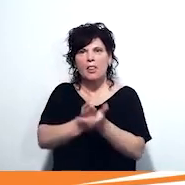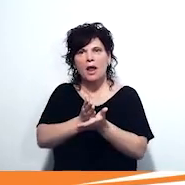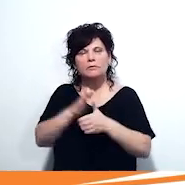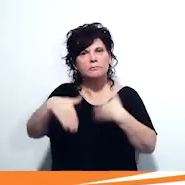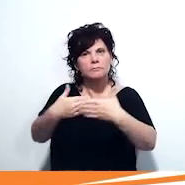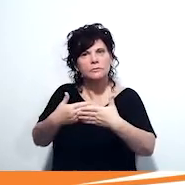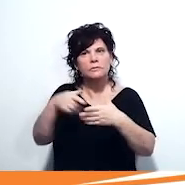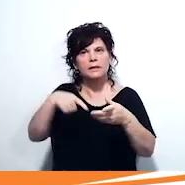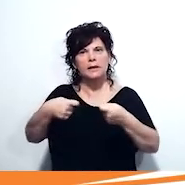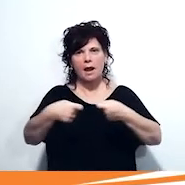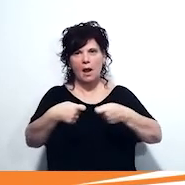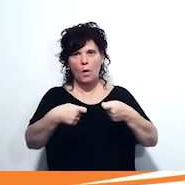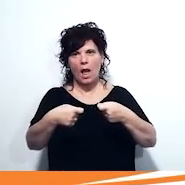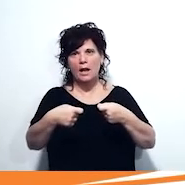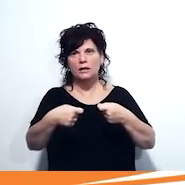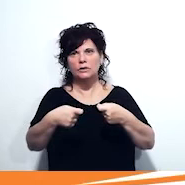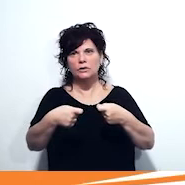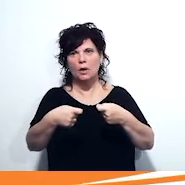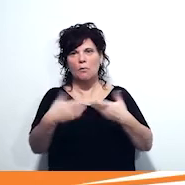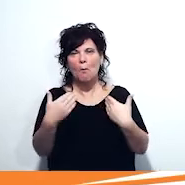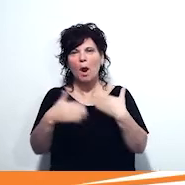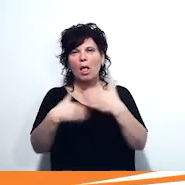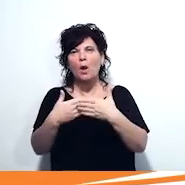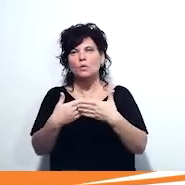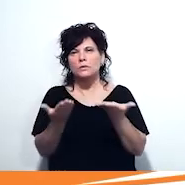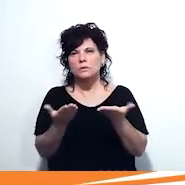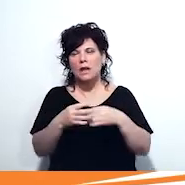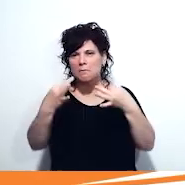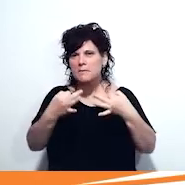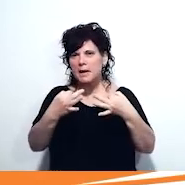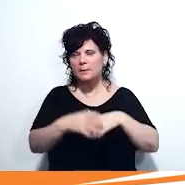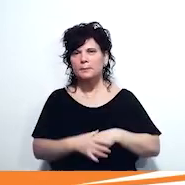usen estas regulaciones a su favor.